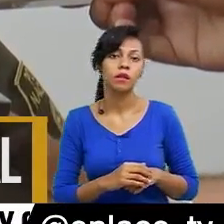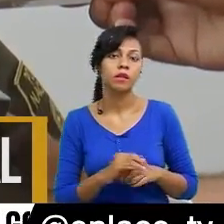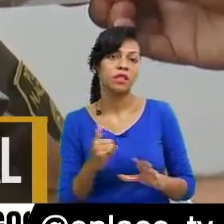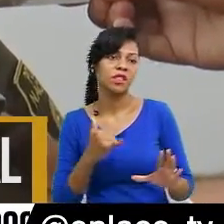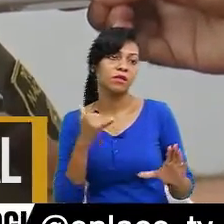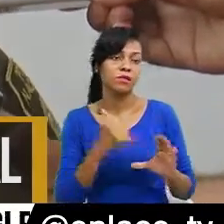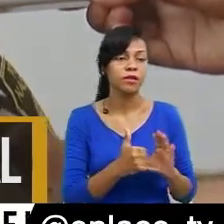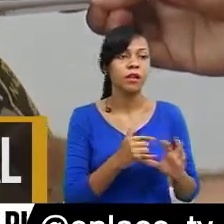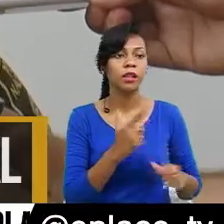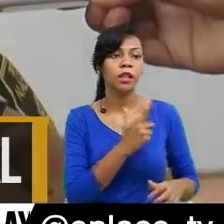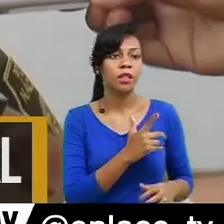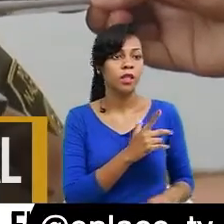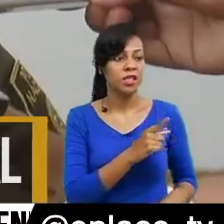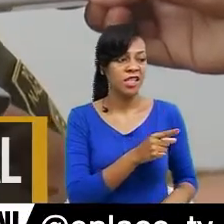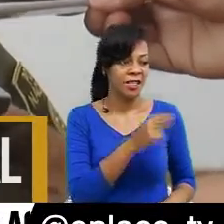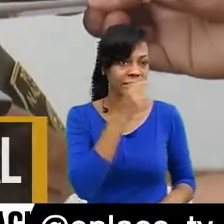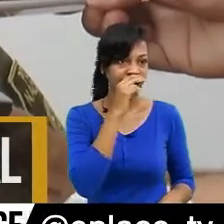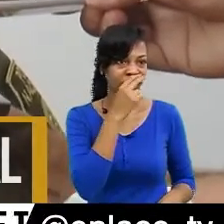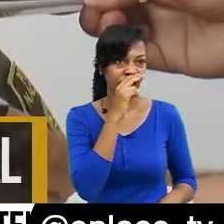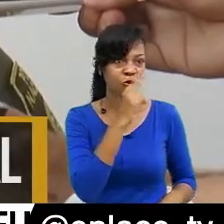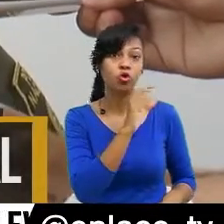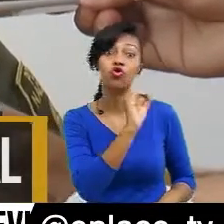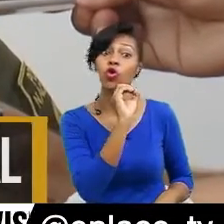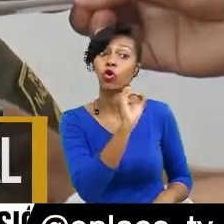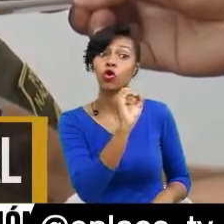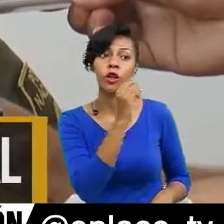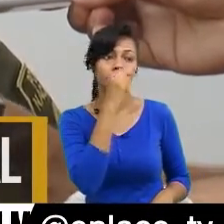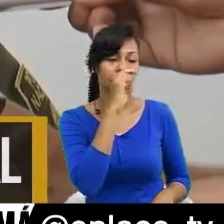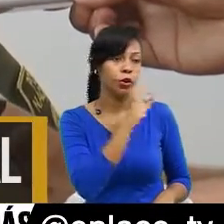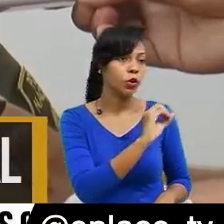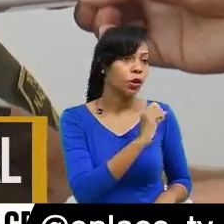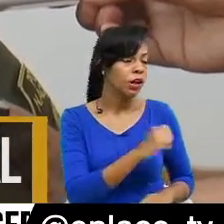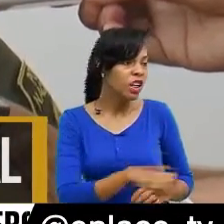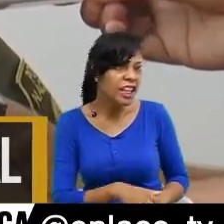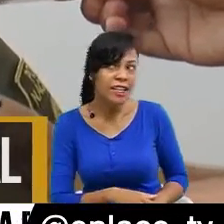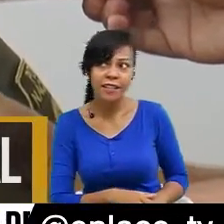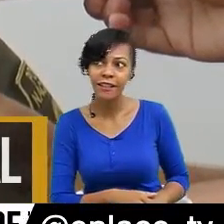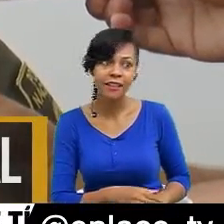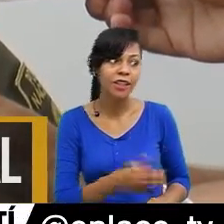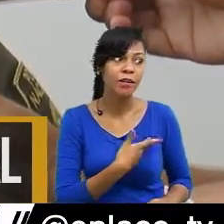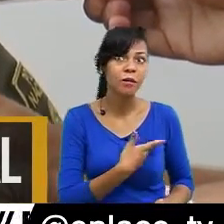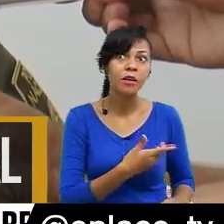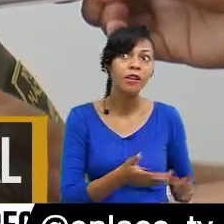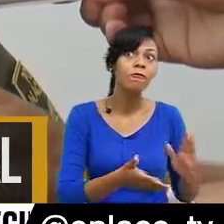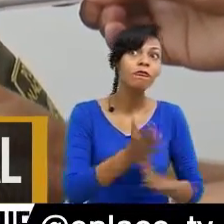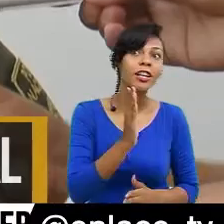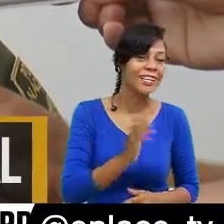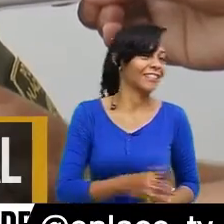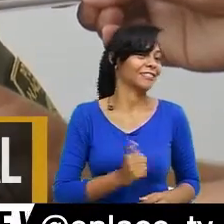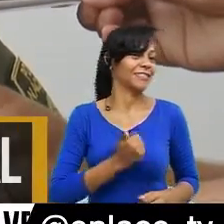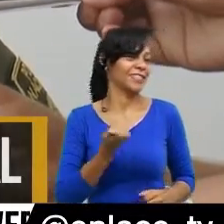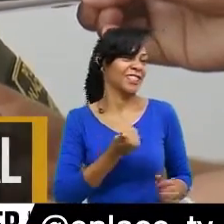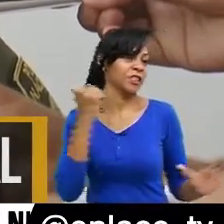solas con el menor, pues cometió el acto en el momento en que su señora madre pues no se encontraba con él.